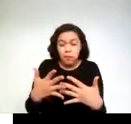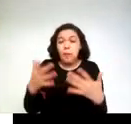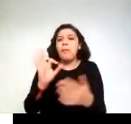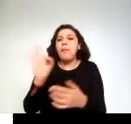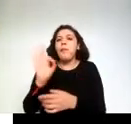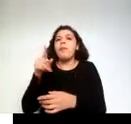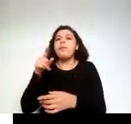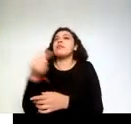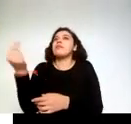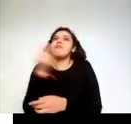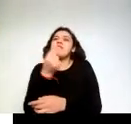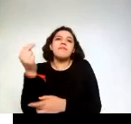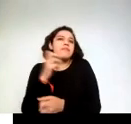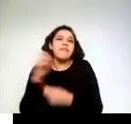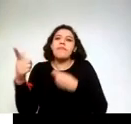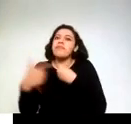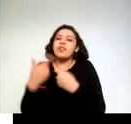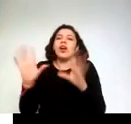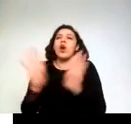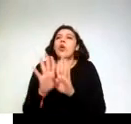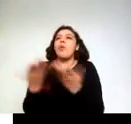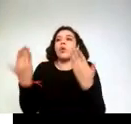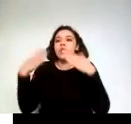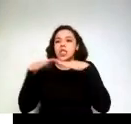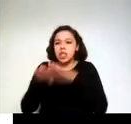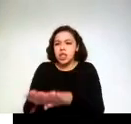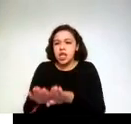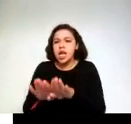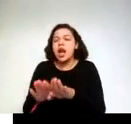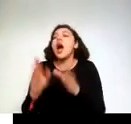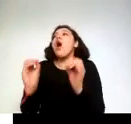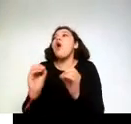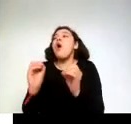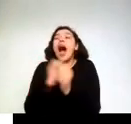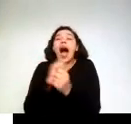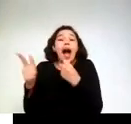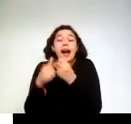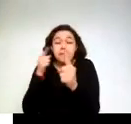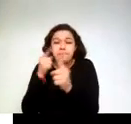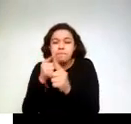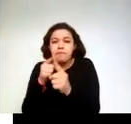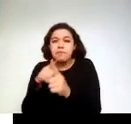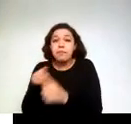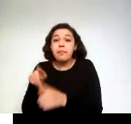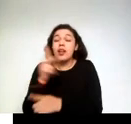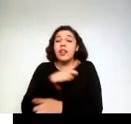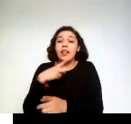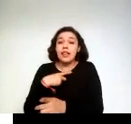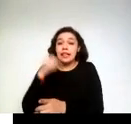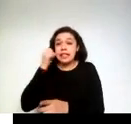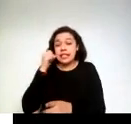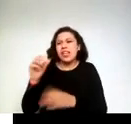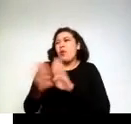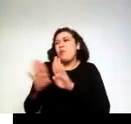lo requiera una especie de cierre o una función específica, pero como dice la norma, tiene que procurarse que no